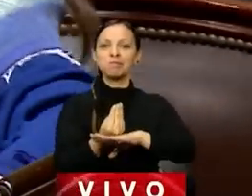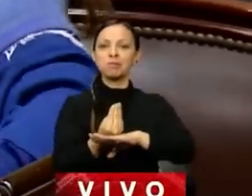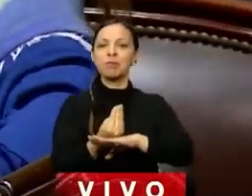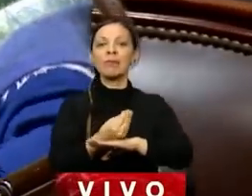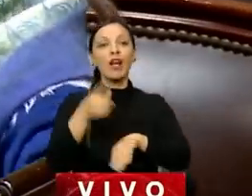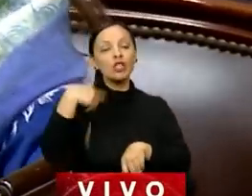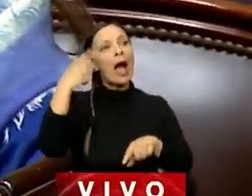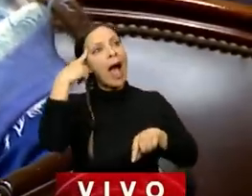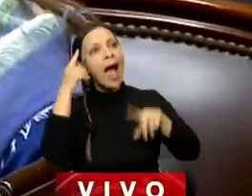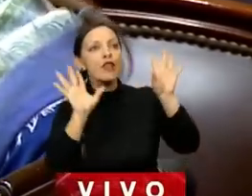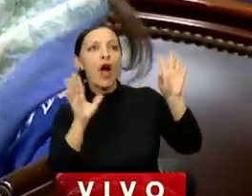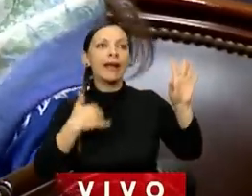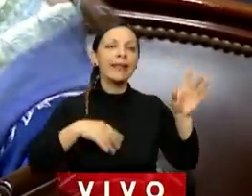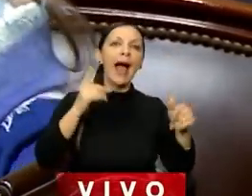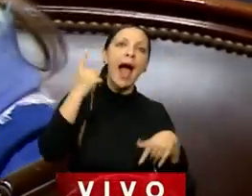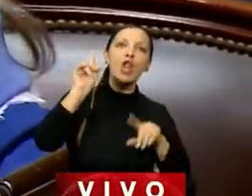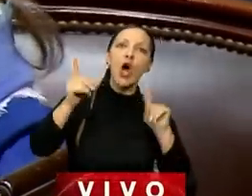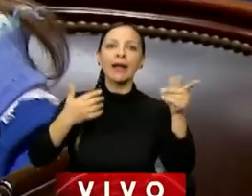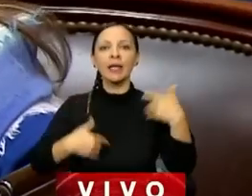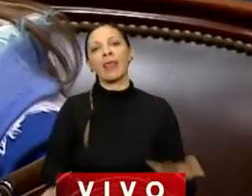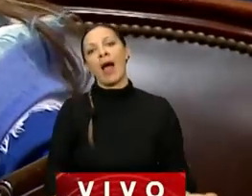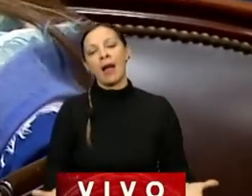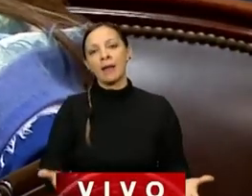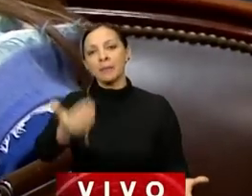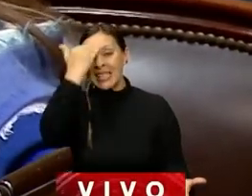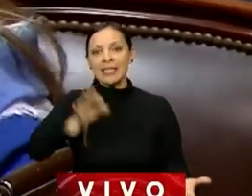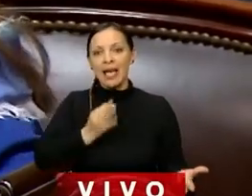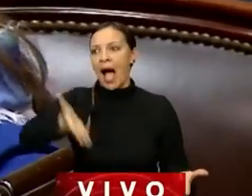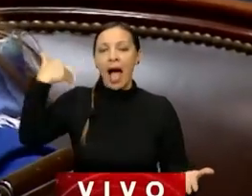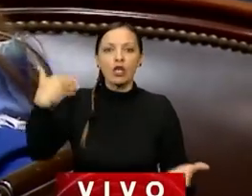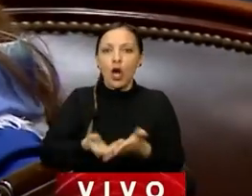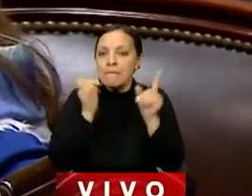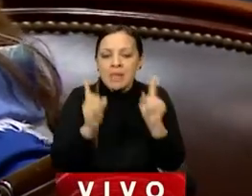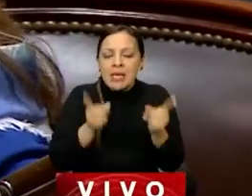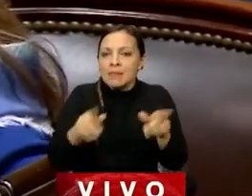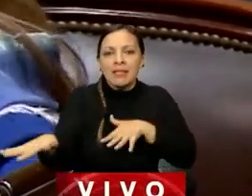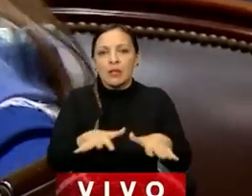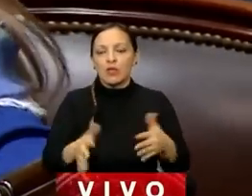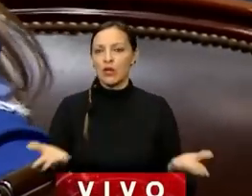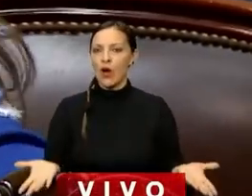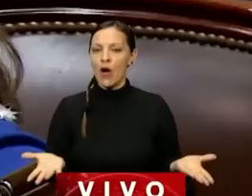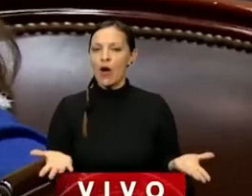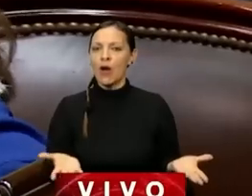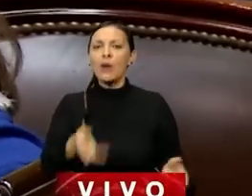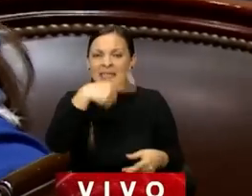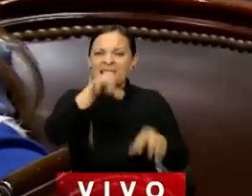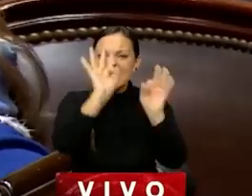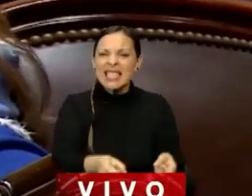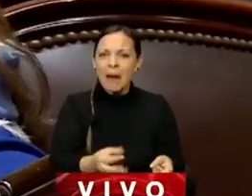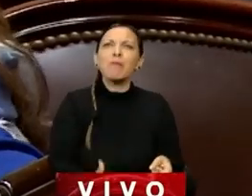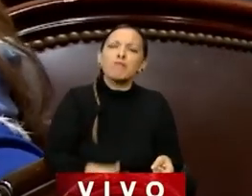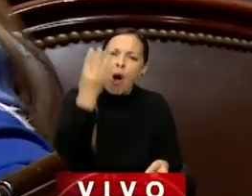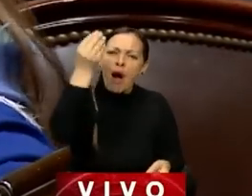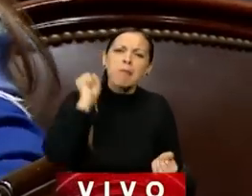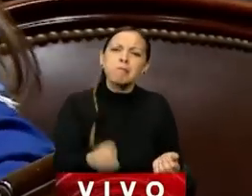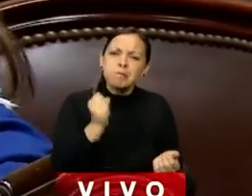estamos mirando que el país se incendia. Hace 15 años que el país se viene incendiando. ¿Saben las veces que el país se